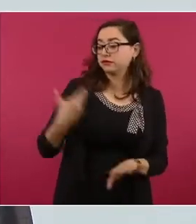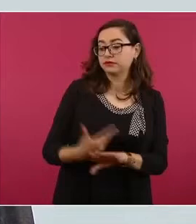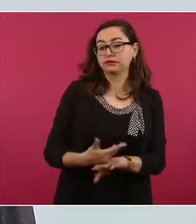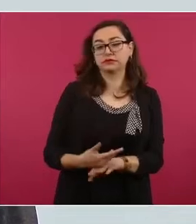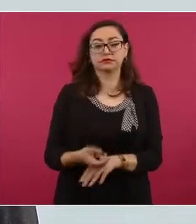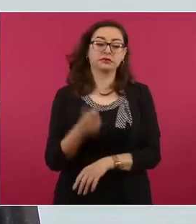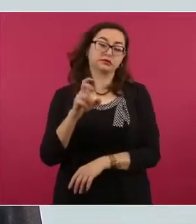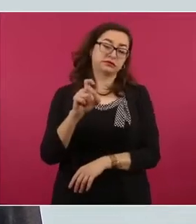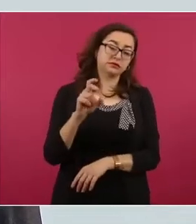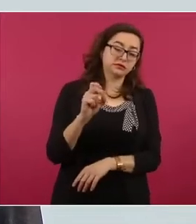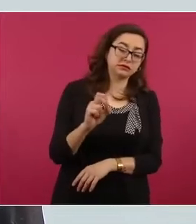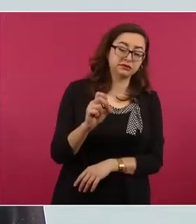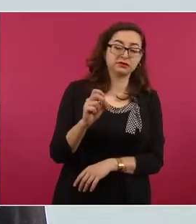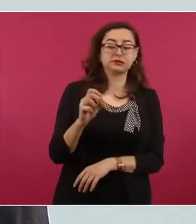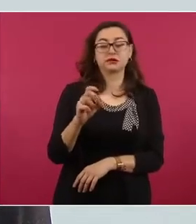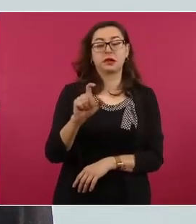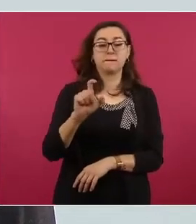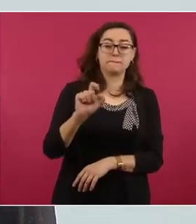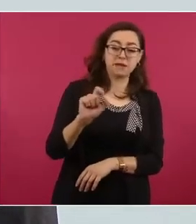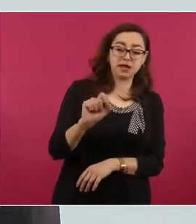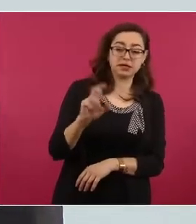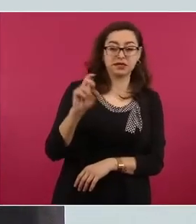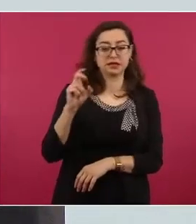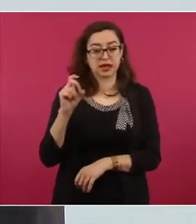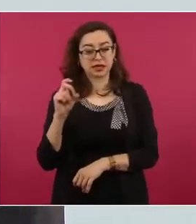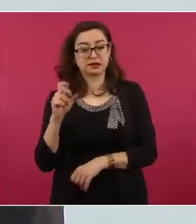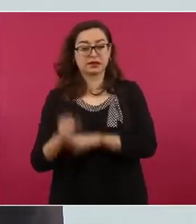3 o 4 décadas, lo que se ha hecho es